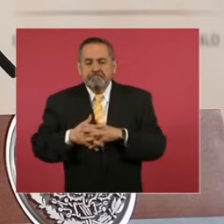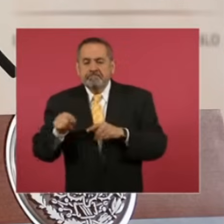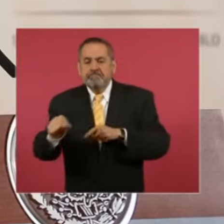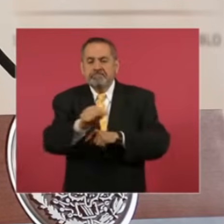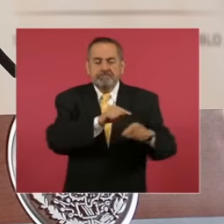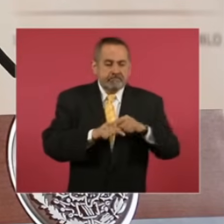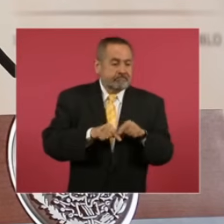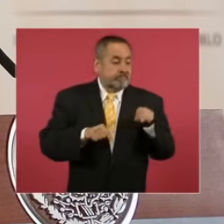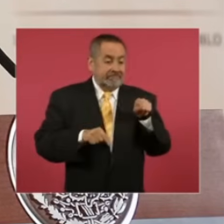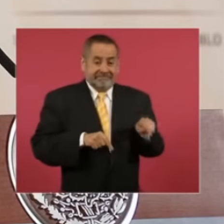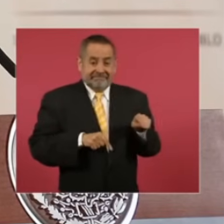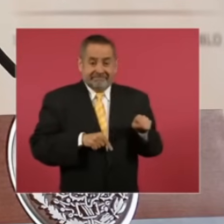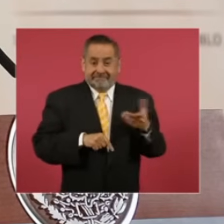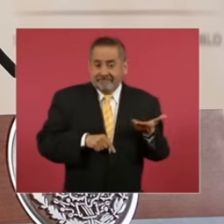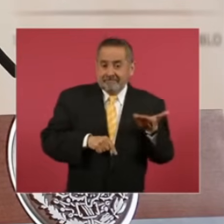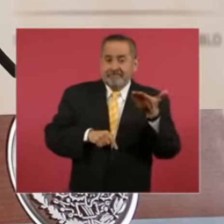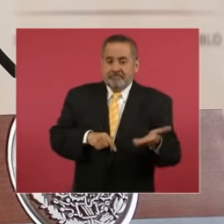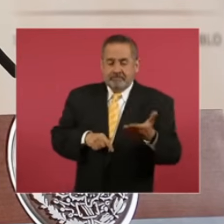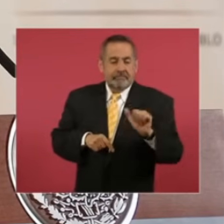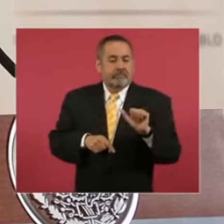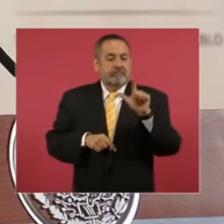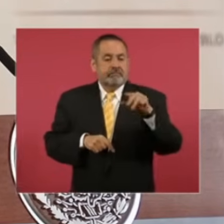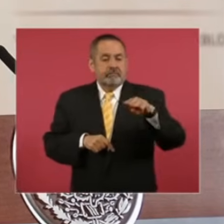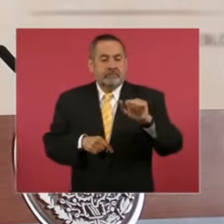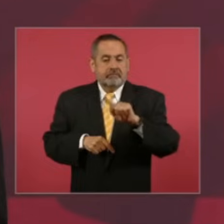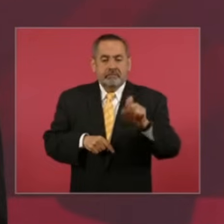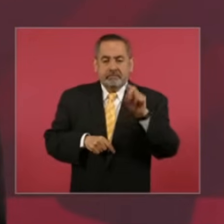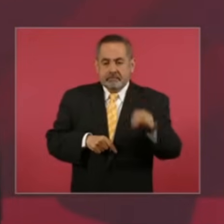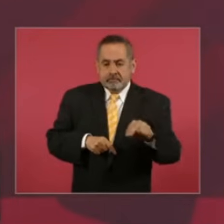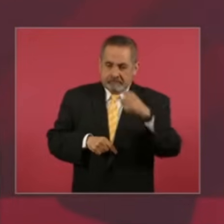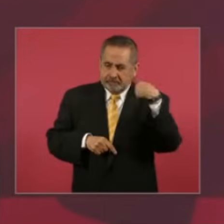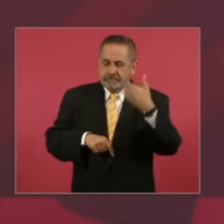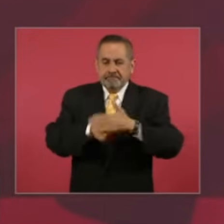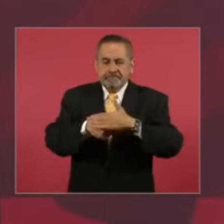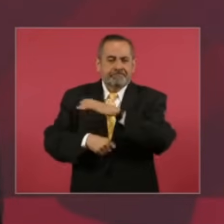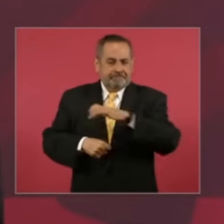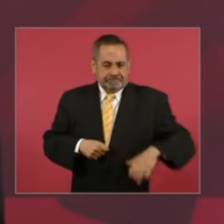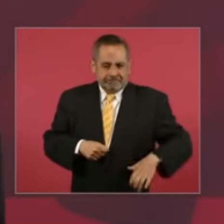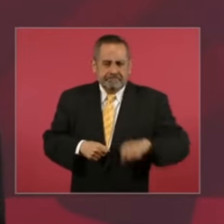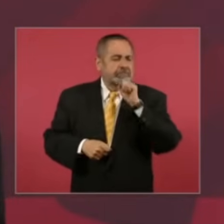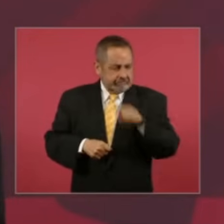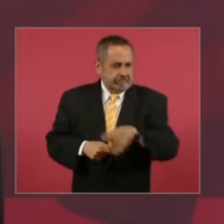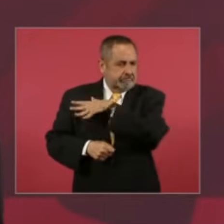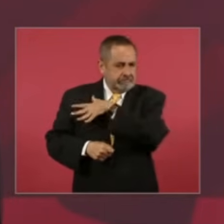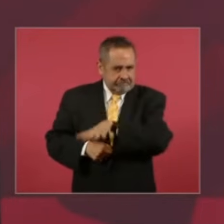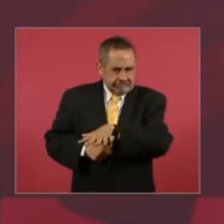la derecha propuso a Almazán de candidato, otro general,